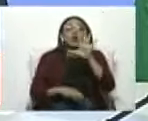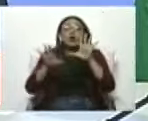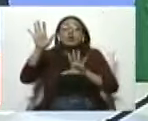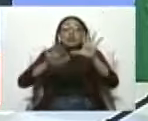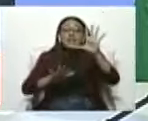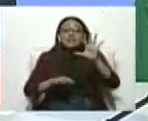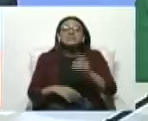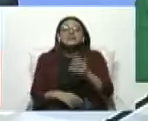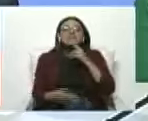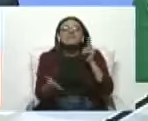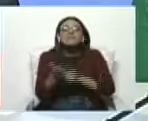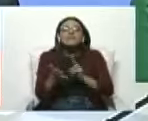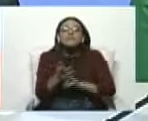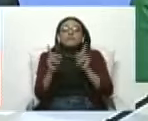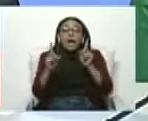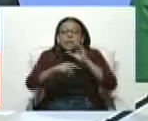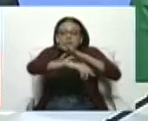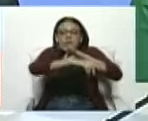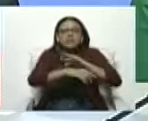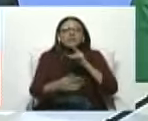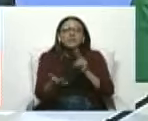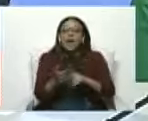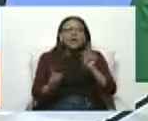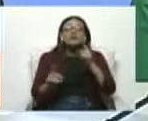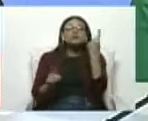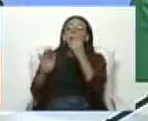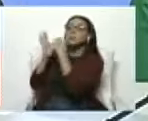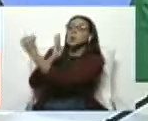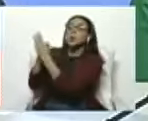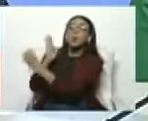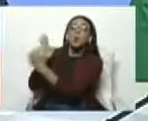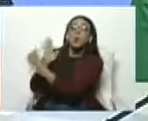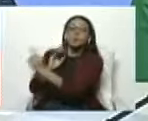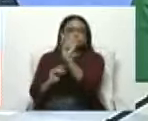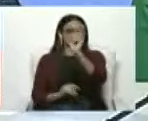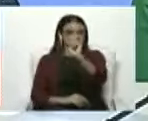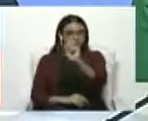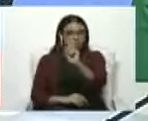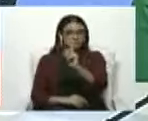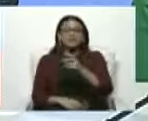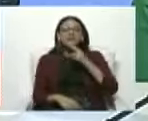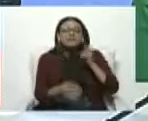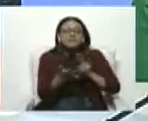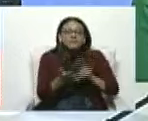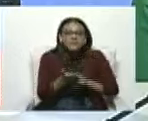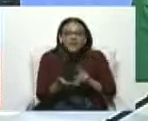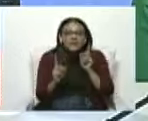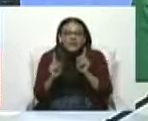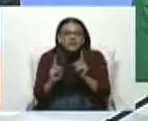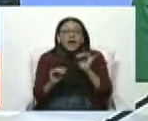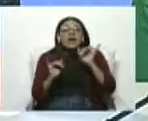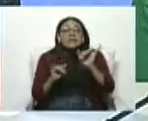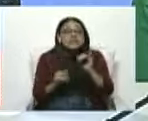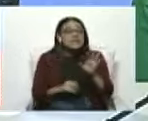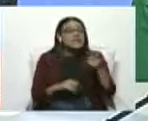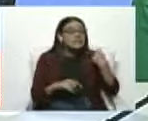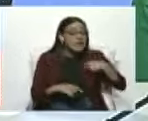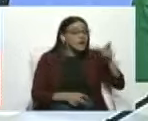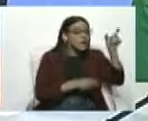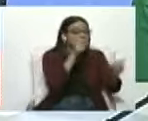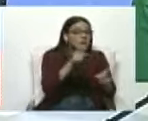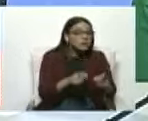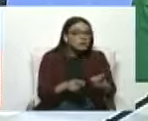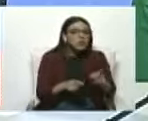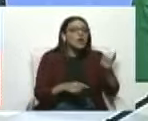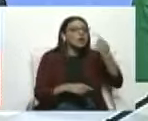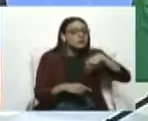relación permanente con su 1 por 10. Porque para el 28 esto es un elemento